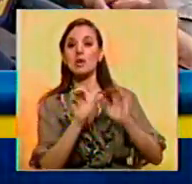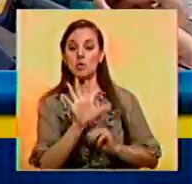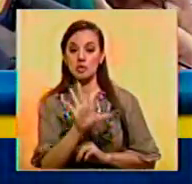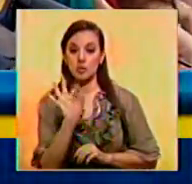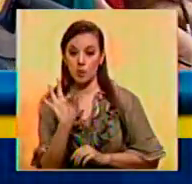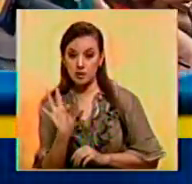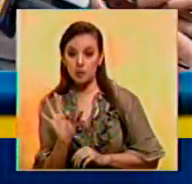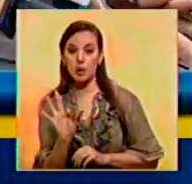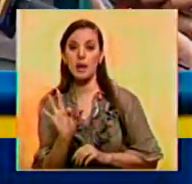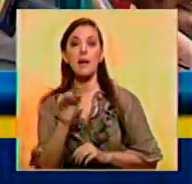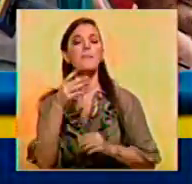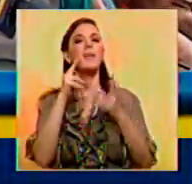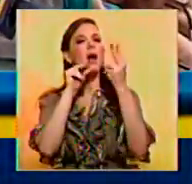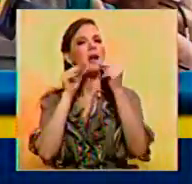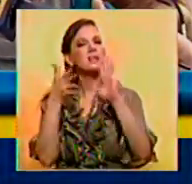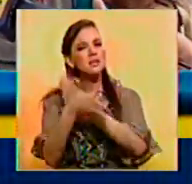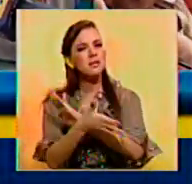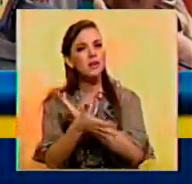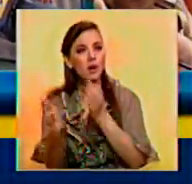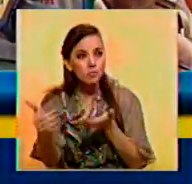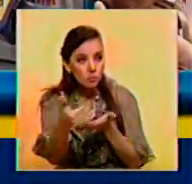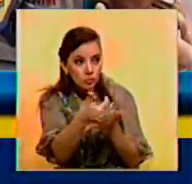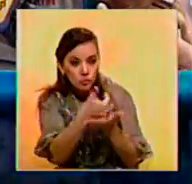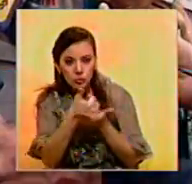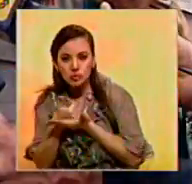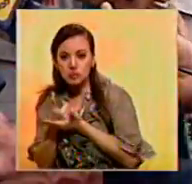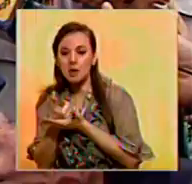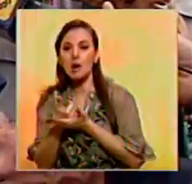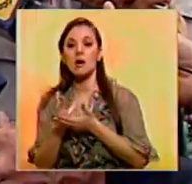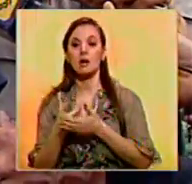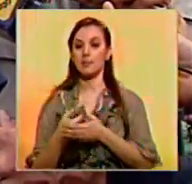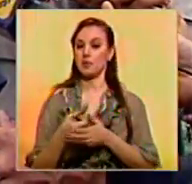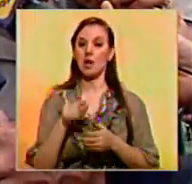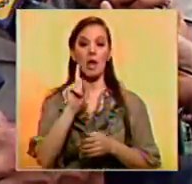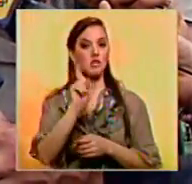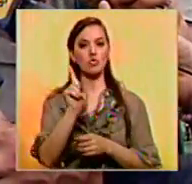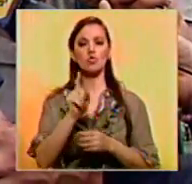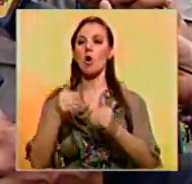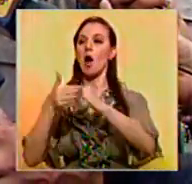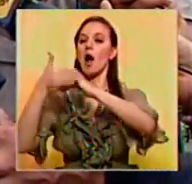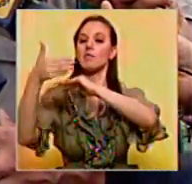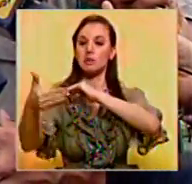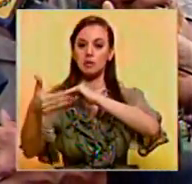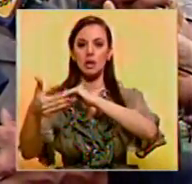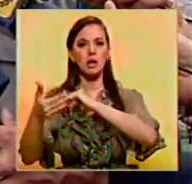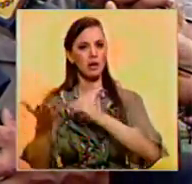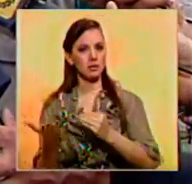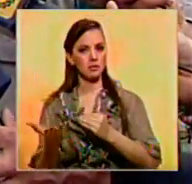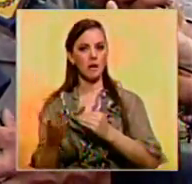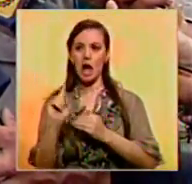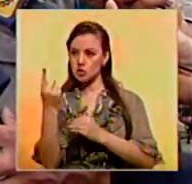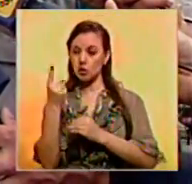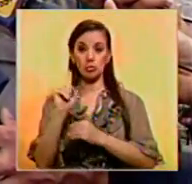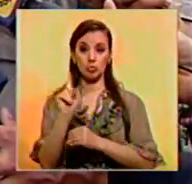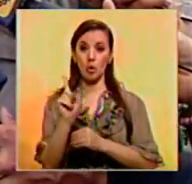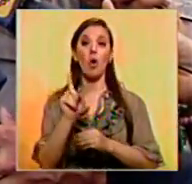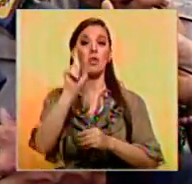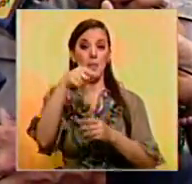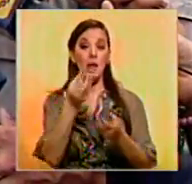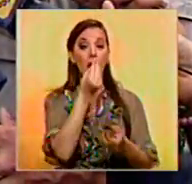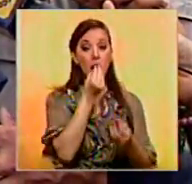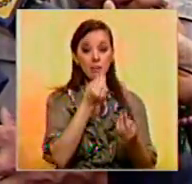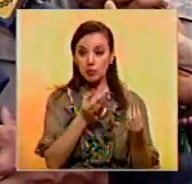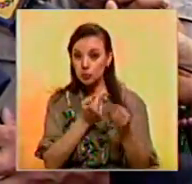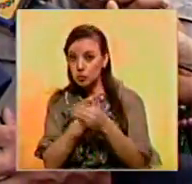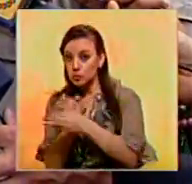ley, que nos habla del contrabando de extracción. El contrabando de extracción no es solo cuando sale de nuestra frontera, sino cuando se desvían de la ruta los alimentos para